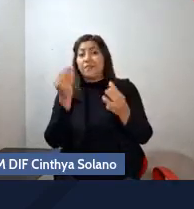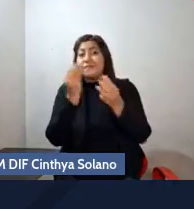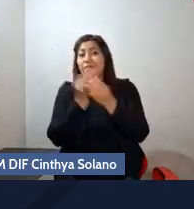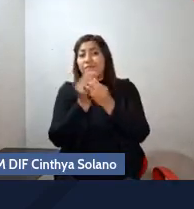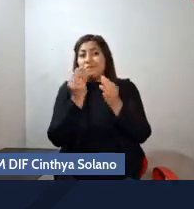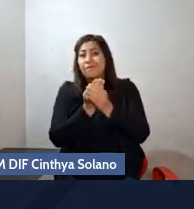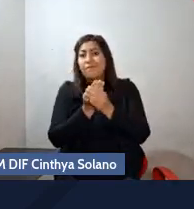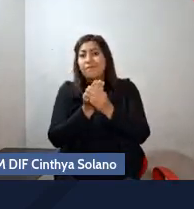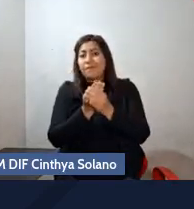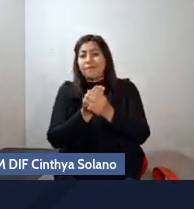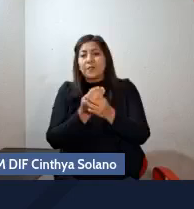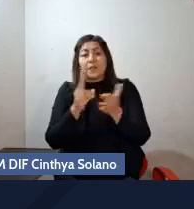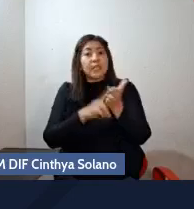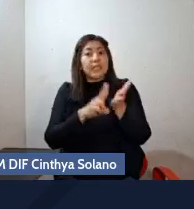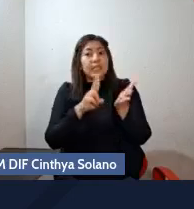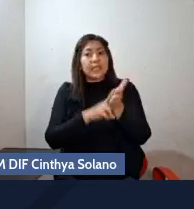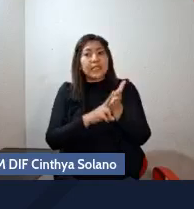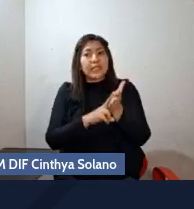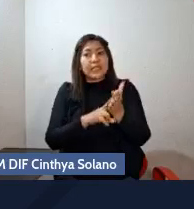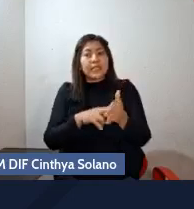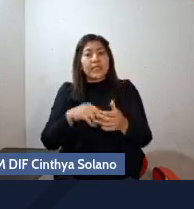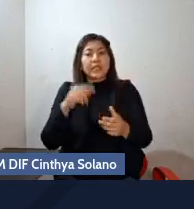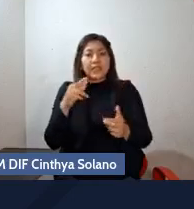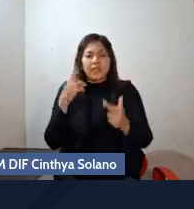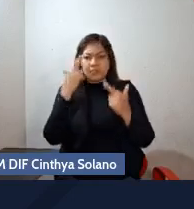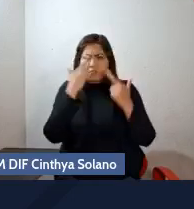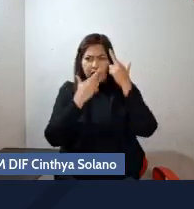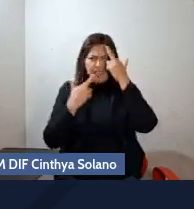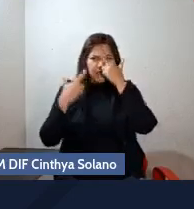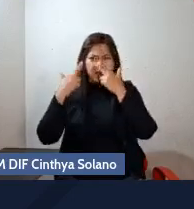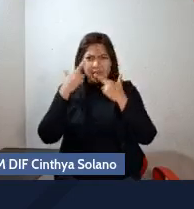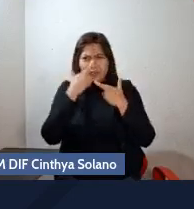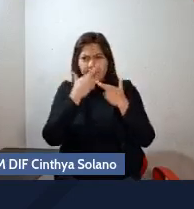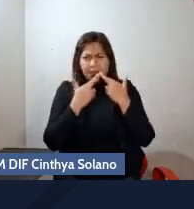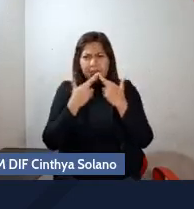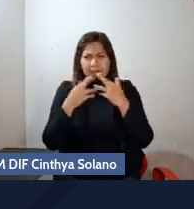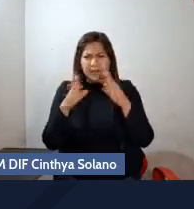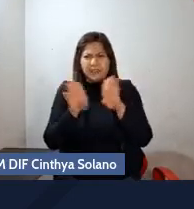Entonces sí hay que ver, o sea, sí hay que hacer un poquito, revisar